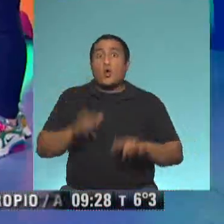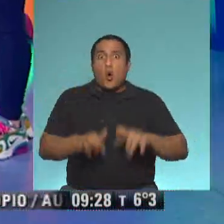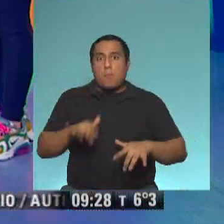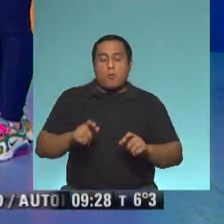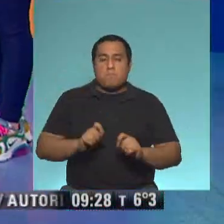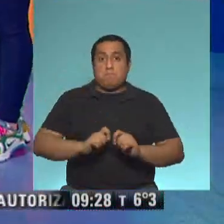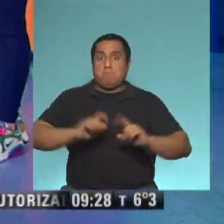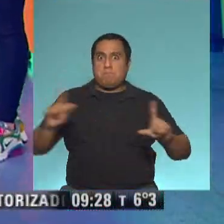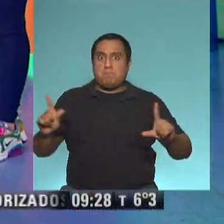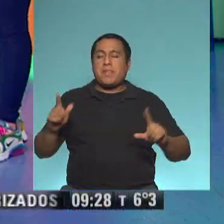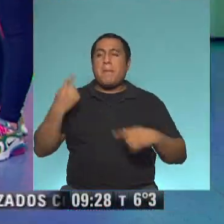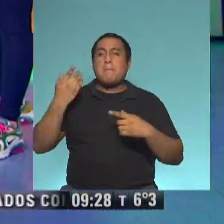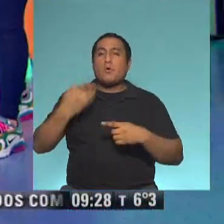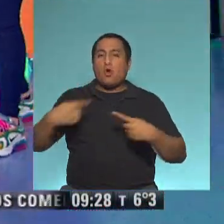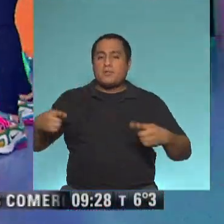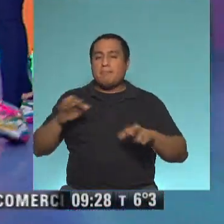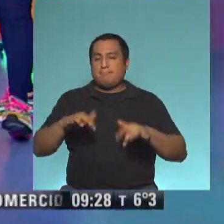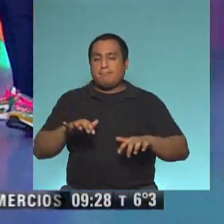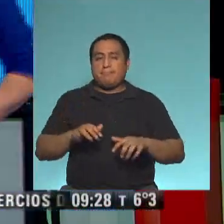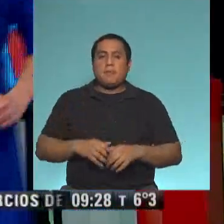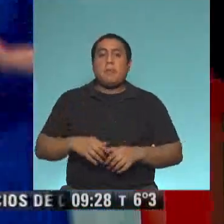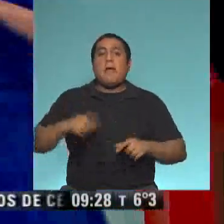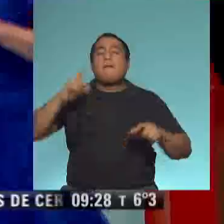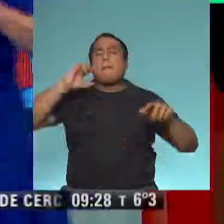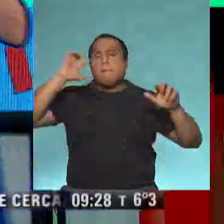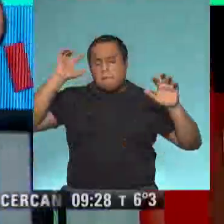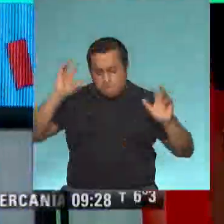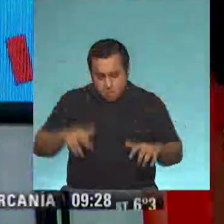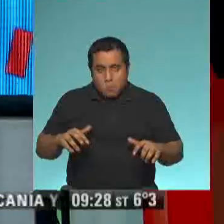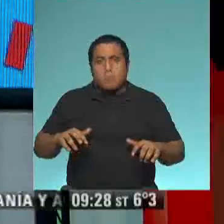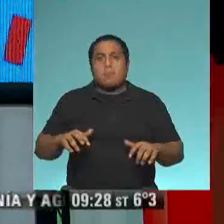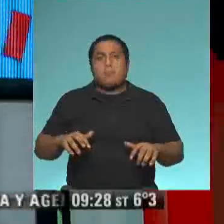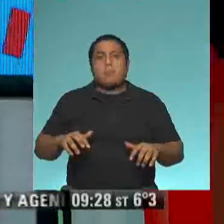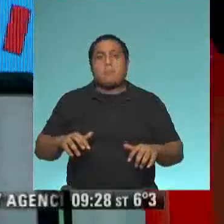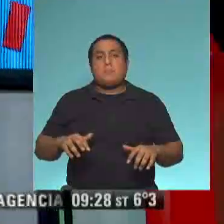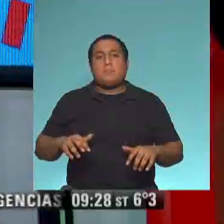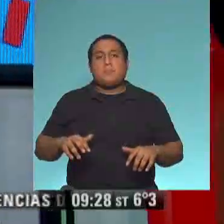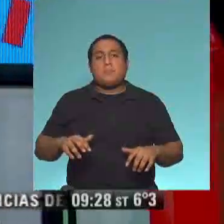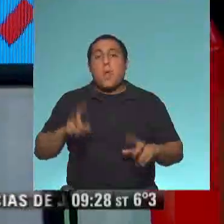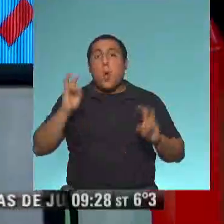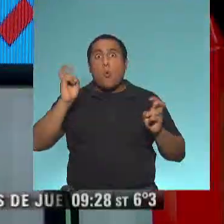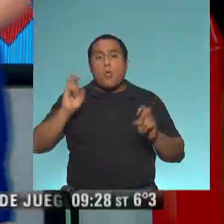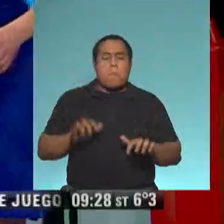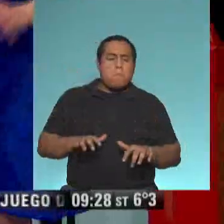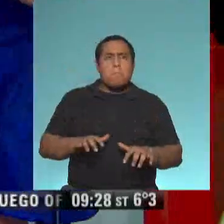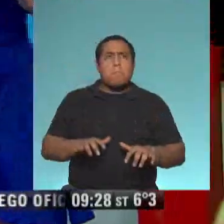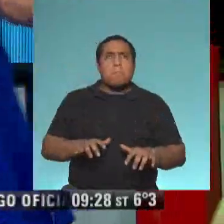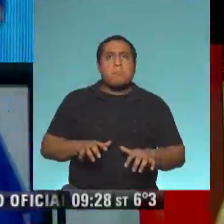anotar las cosas que necesitamos. Y pedimos materiales. Yo voy a prender la computadora que, mira, como la prendo así, mira. Mira el ruido que hace.